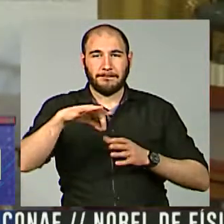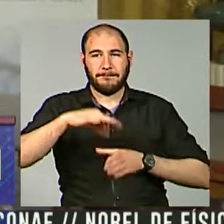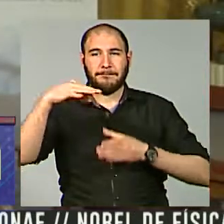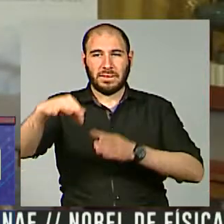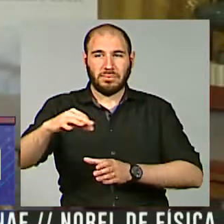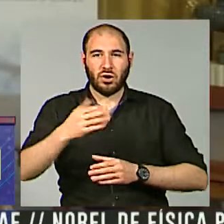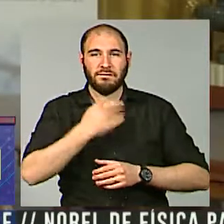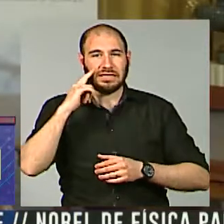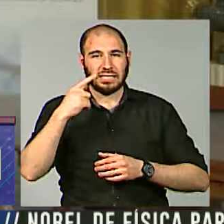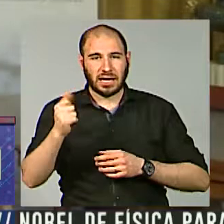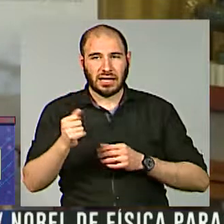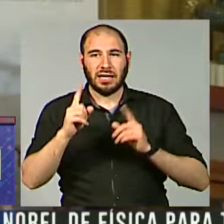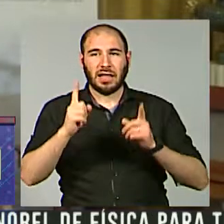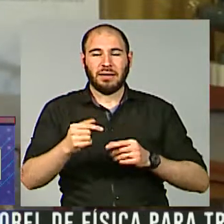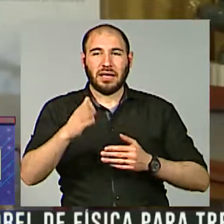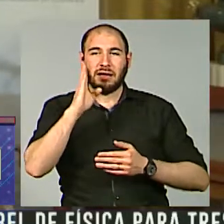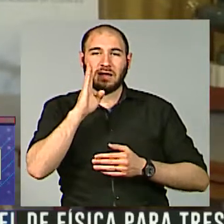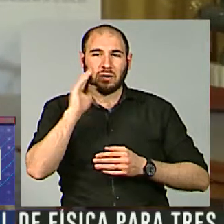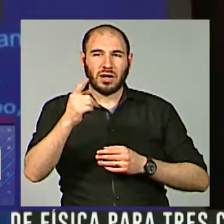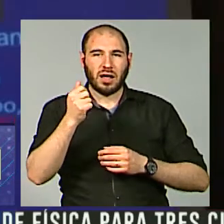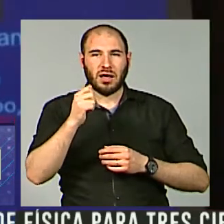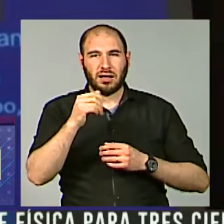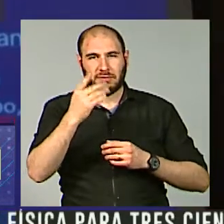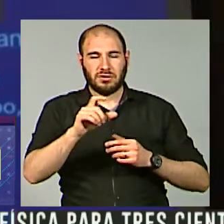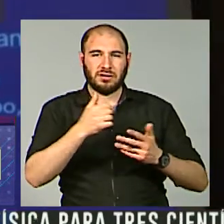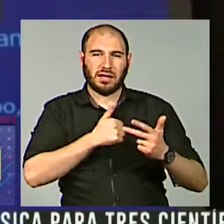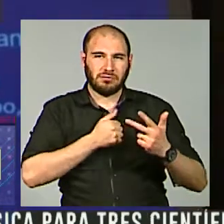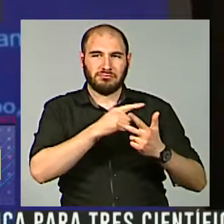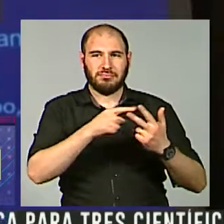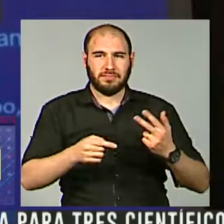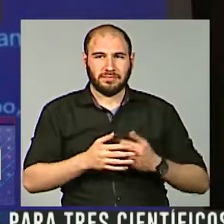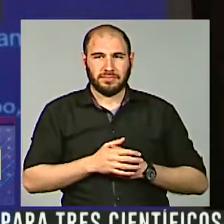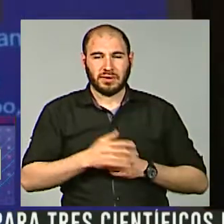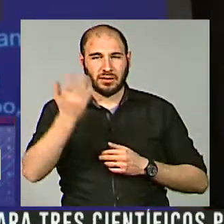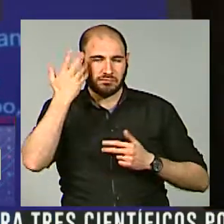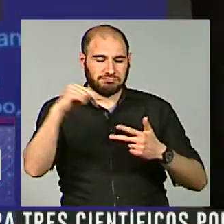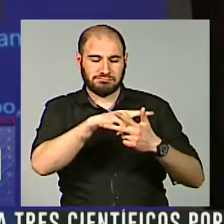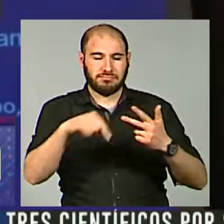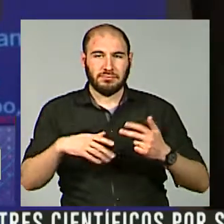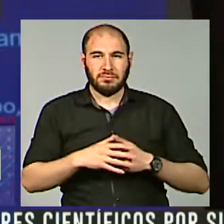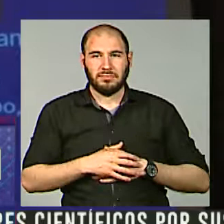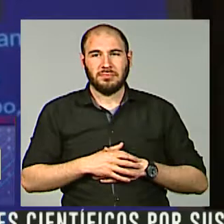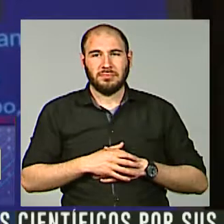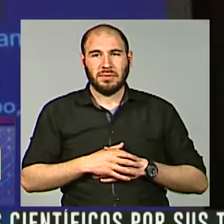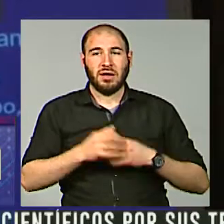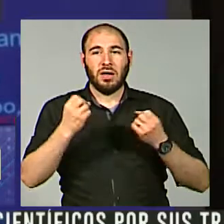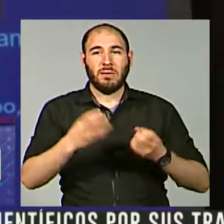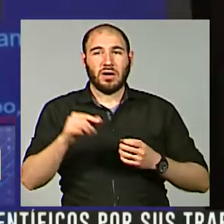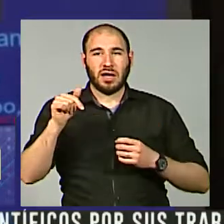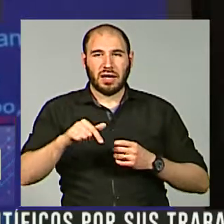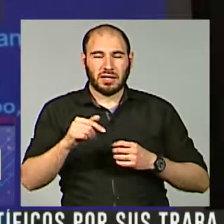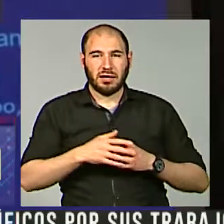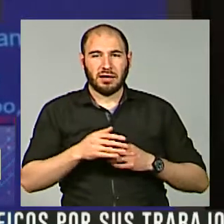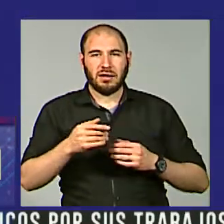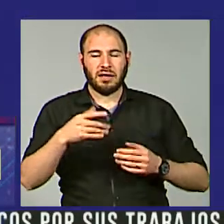Nobel de física también al estadounidense Arthur Ashkin, la canadiense Donna Strickland y el francés Giraud Mourou por sus